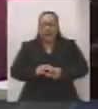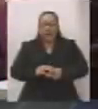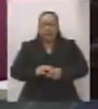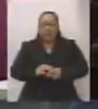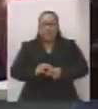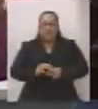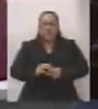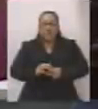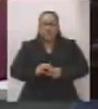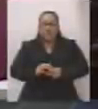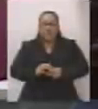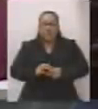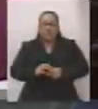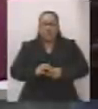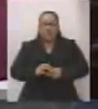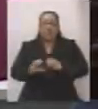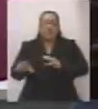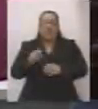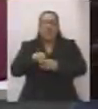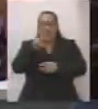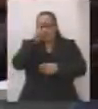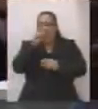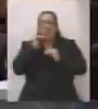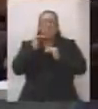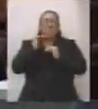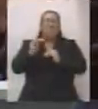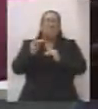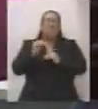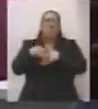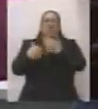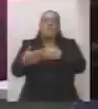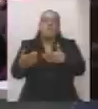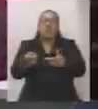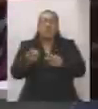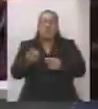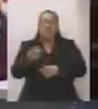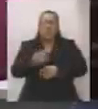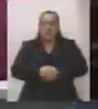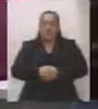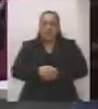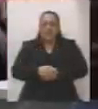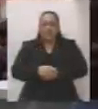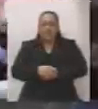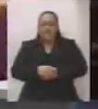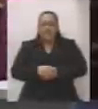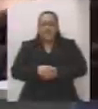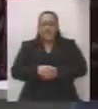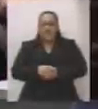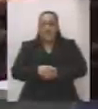se ha producido en el Perú de manera limitada. Como dijo el profesor Anderson,